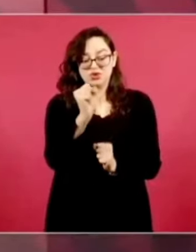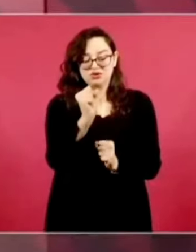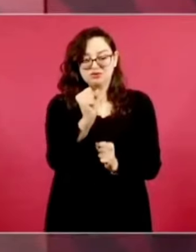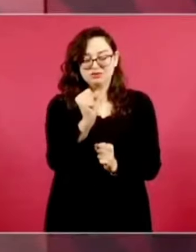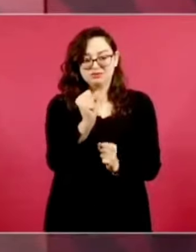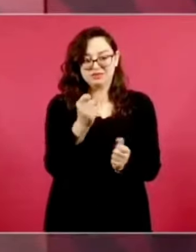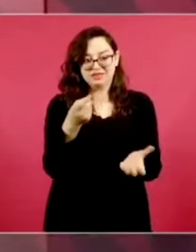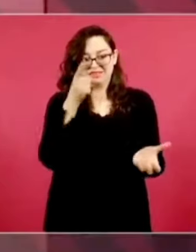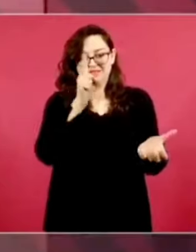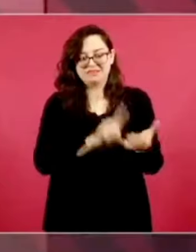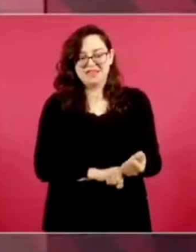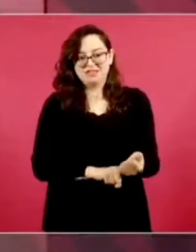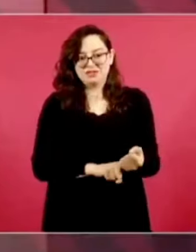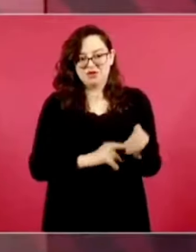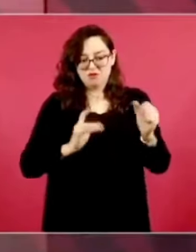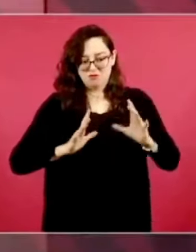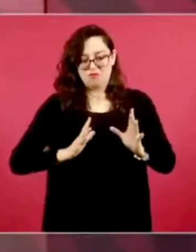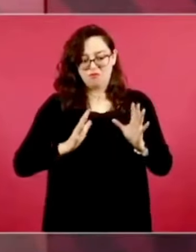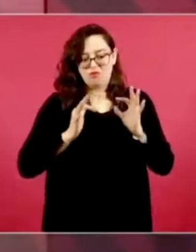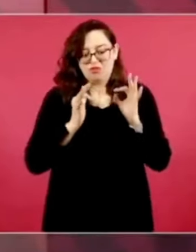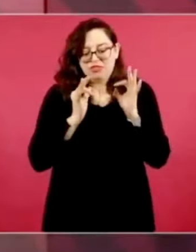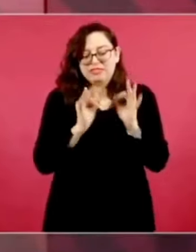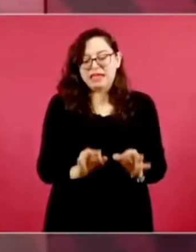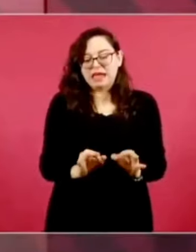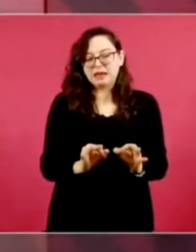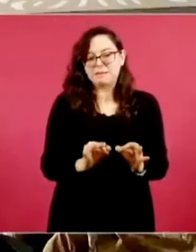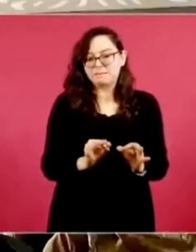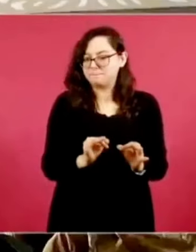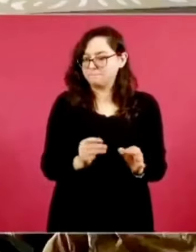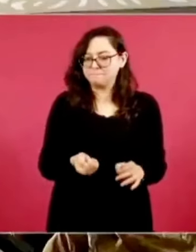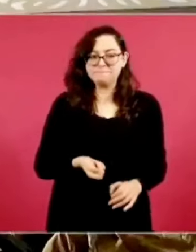libertario, su carácter público,